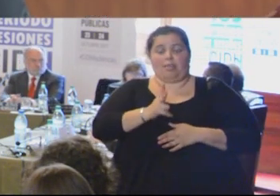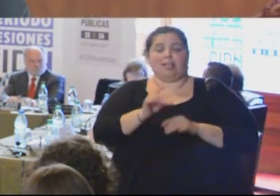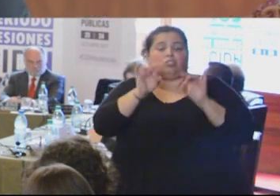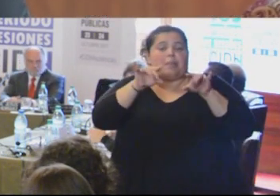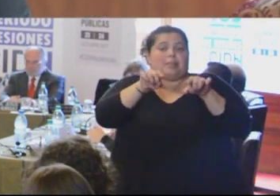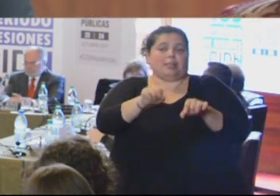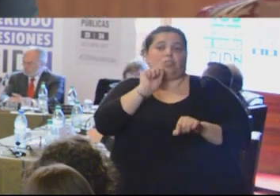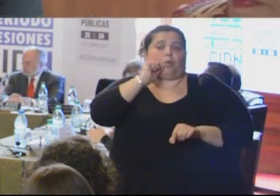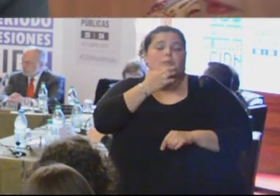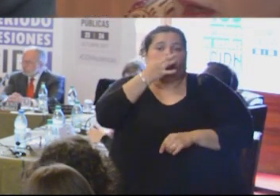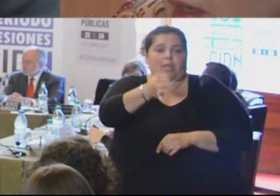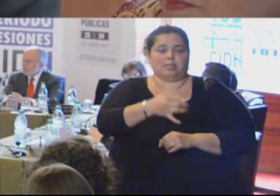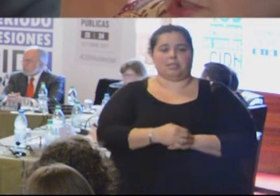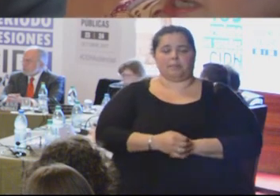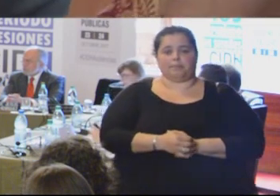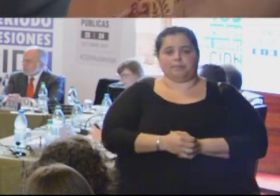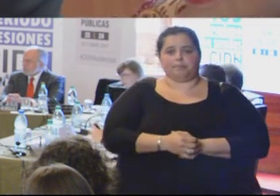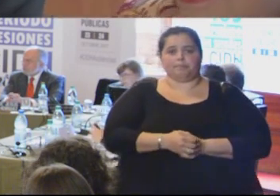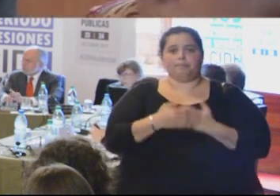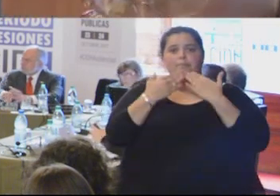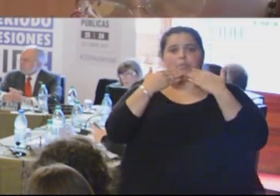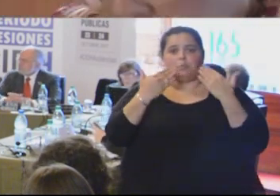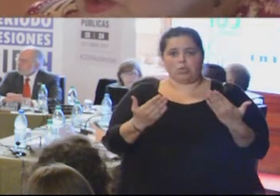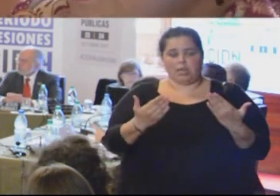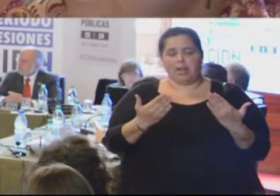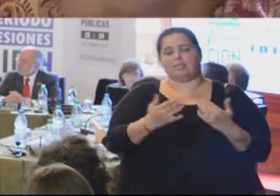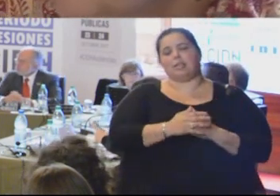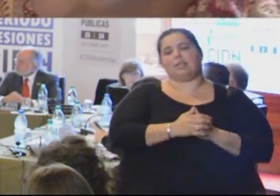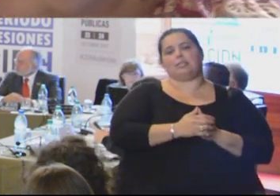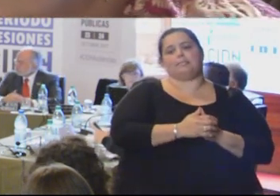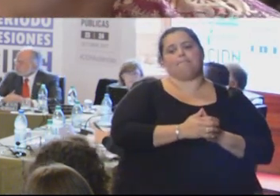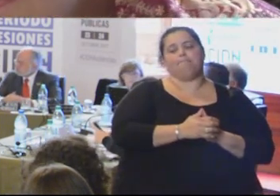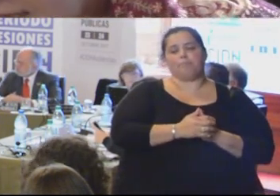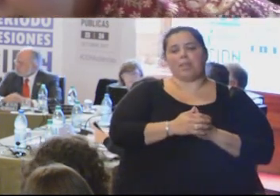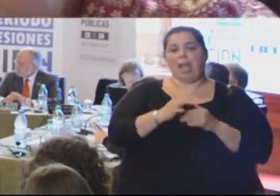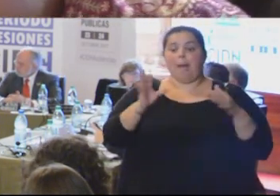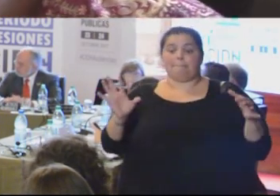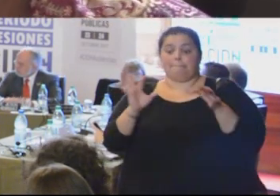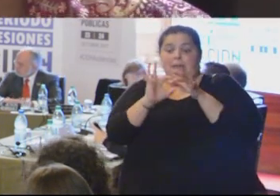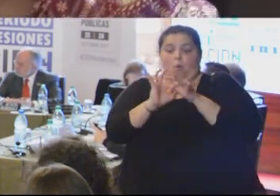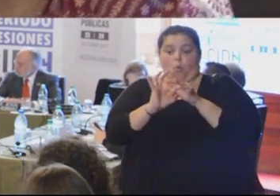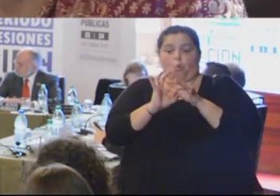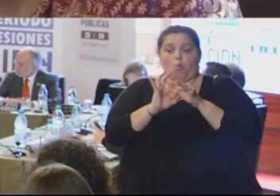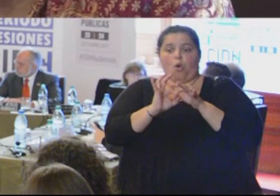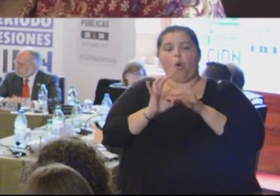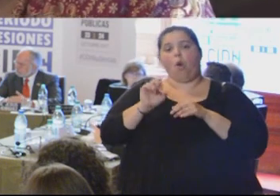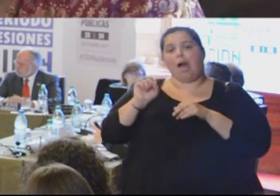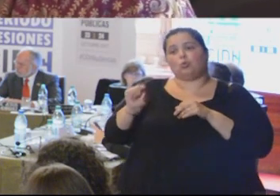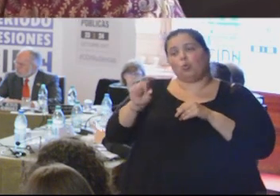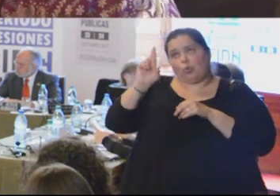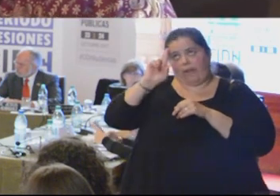representar muchas gracias comercial nado pablo me uno a esa reflexión y